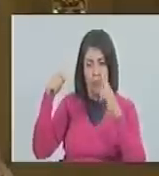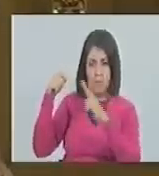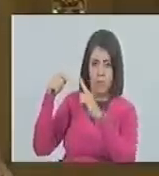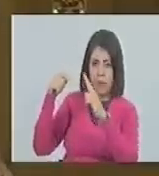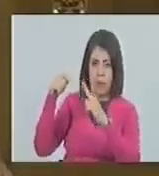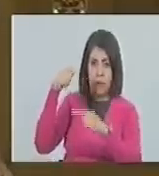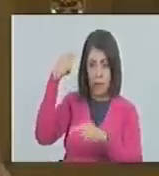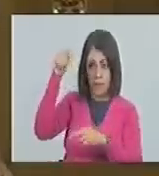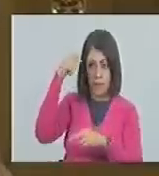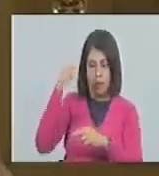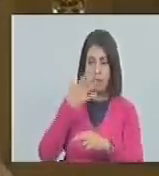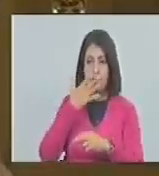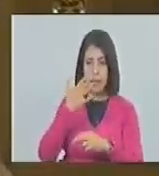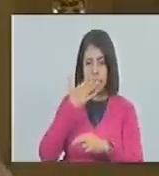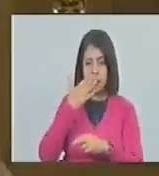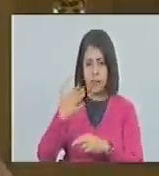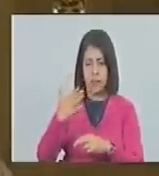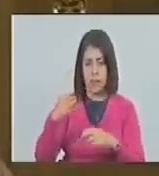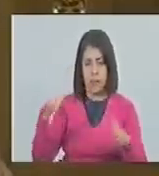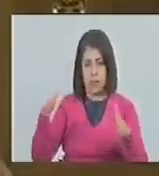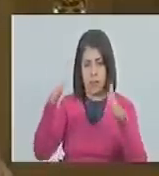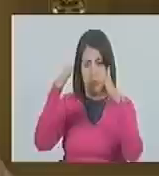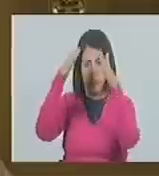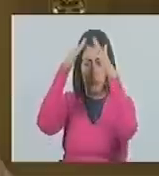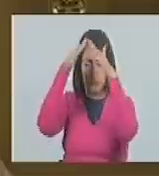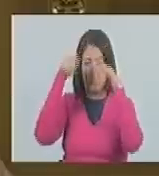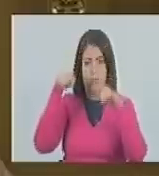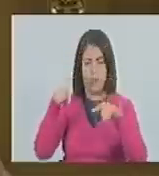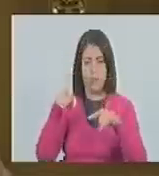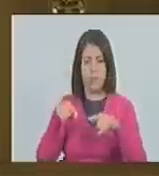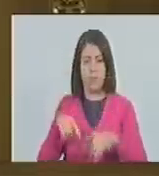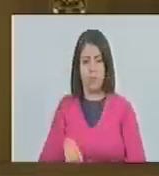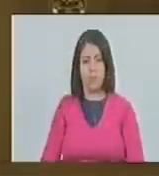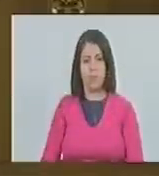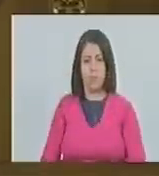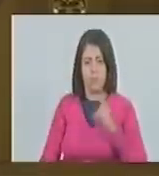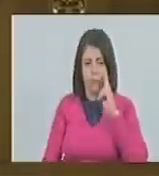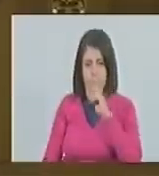por el cristal, ese cristal de rectángulo vertical que servía